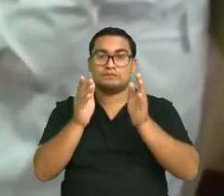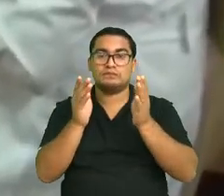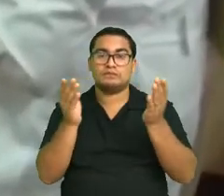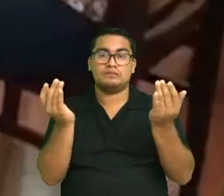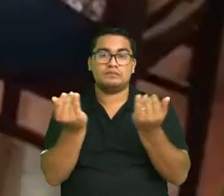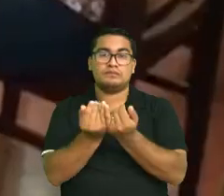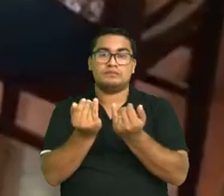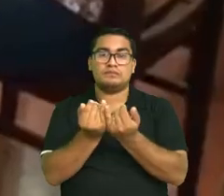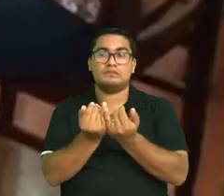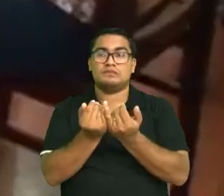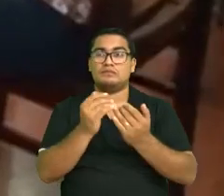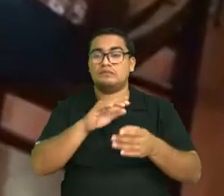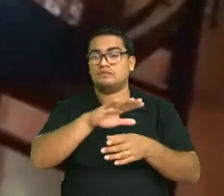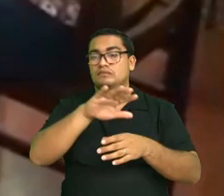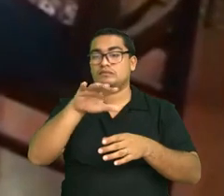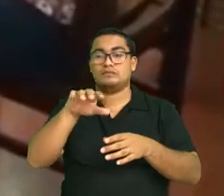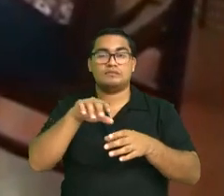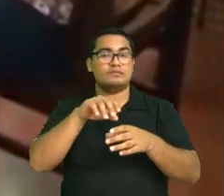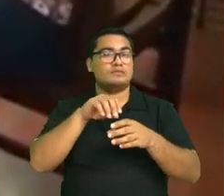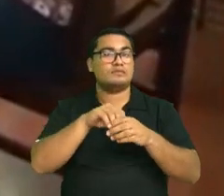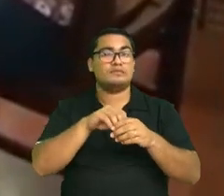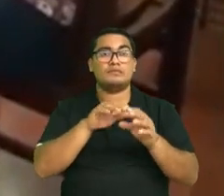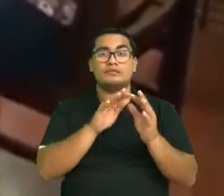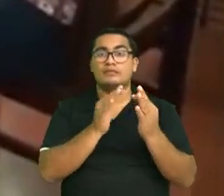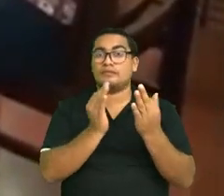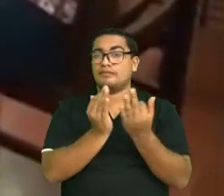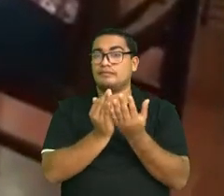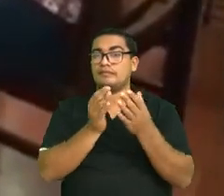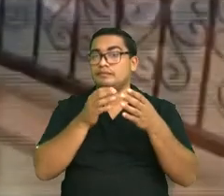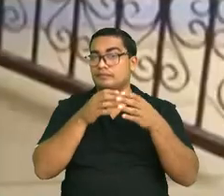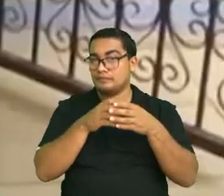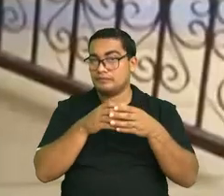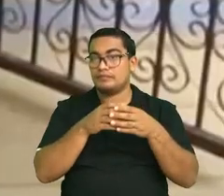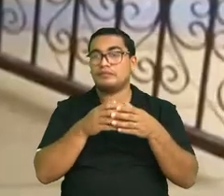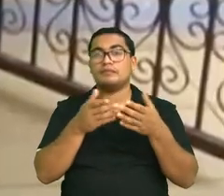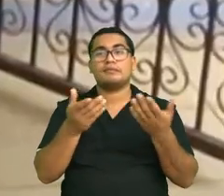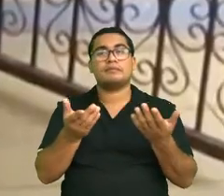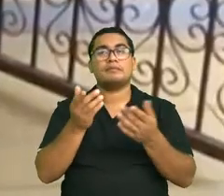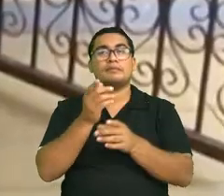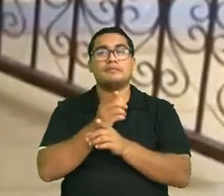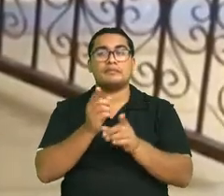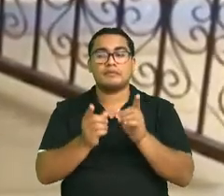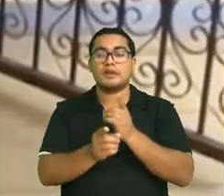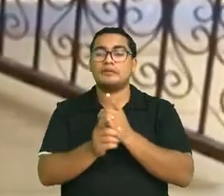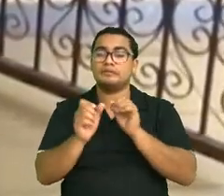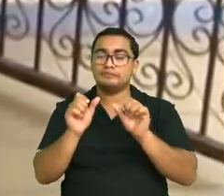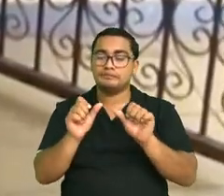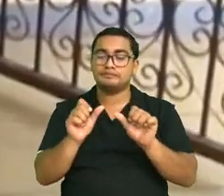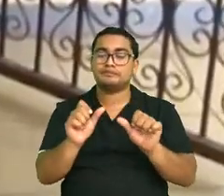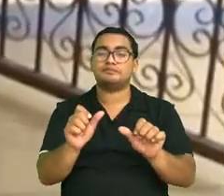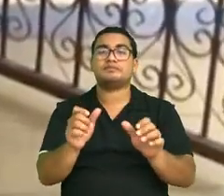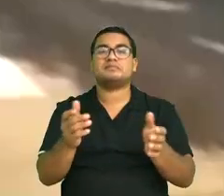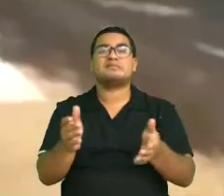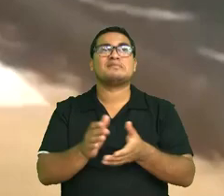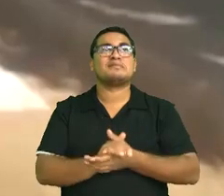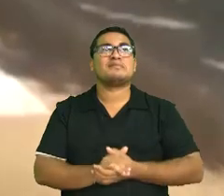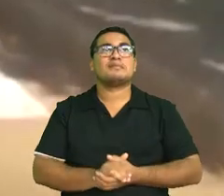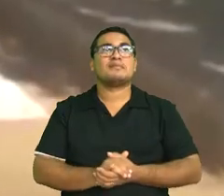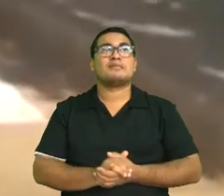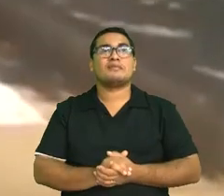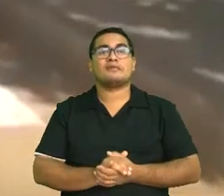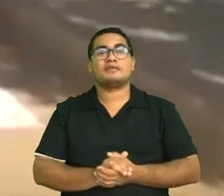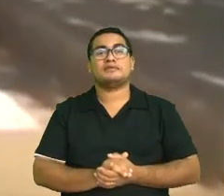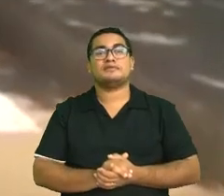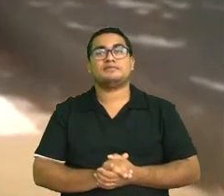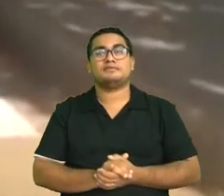también integración de la familia, porque la familia tiene que darle continuidad, ¿verdad? Y